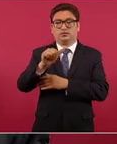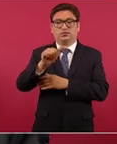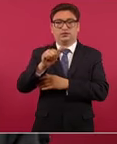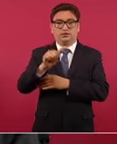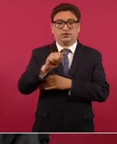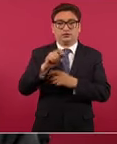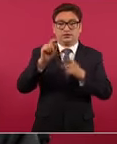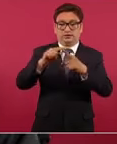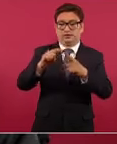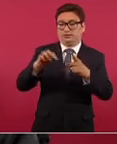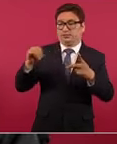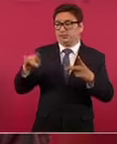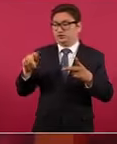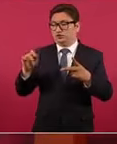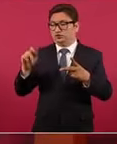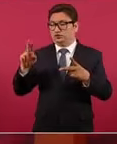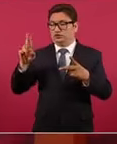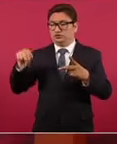metal a tono